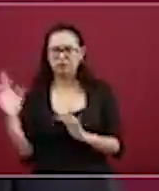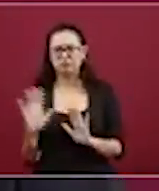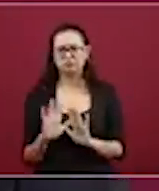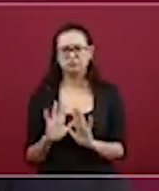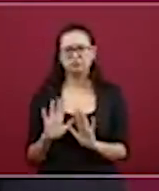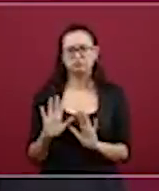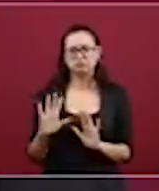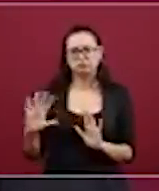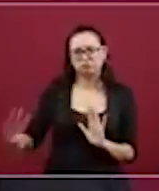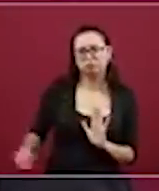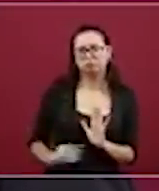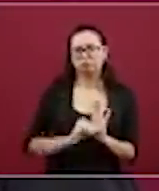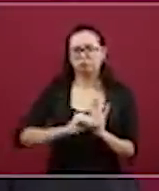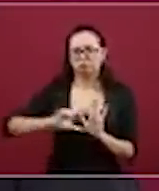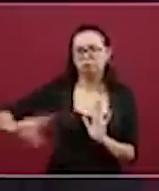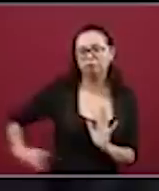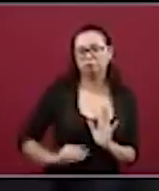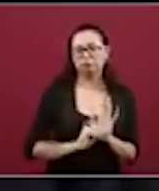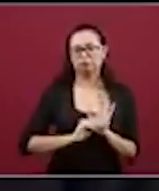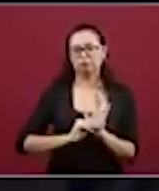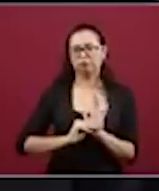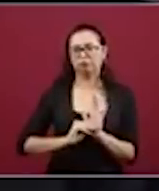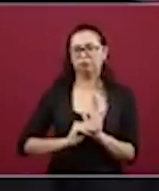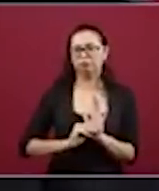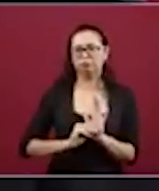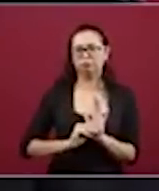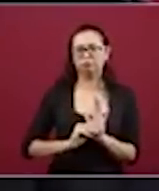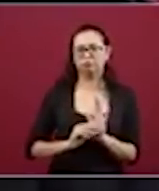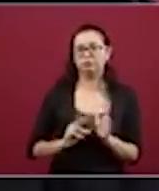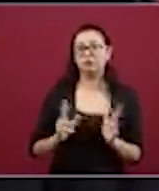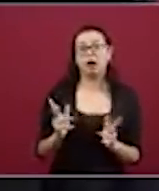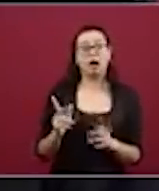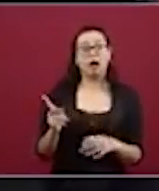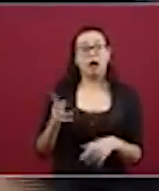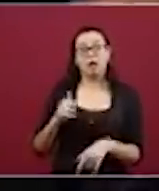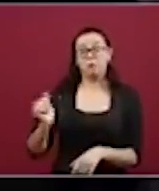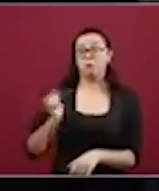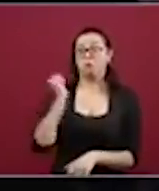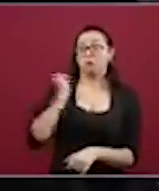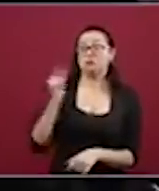que no se quiera agarrar una bandera